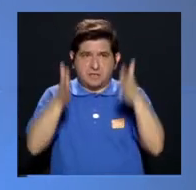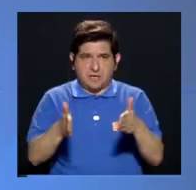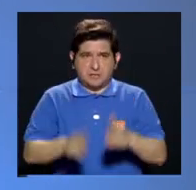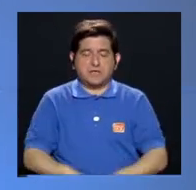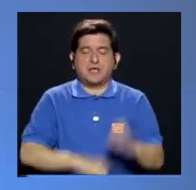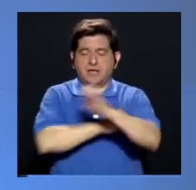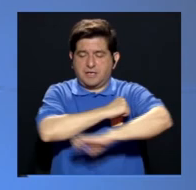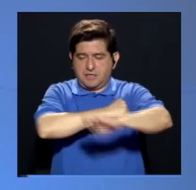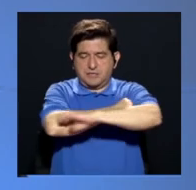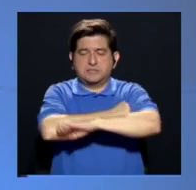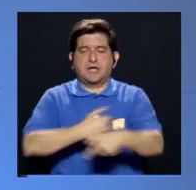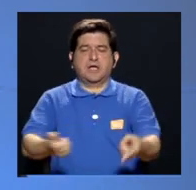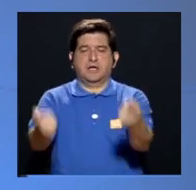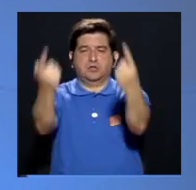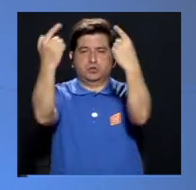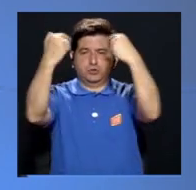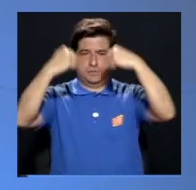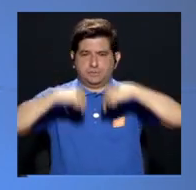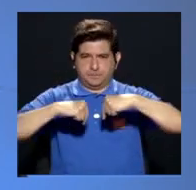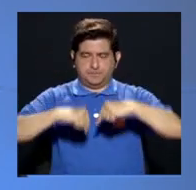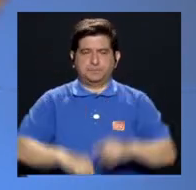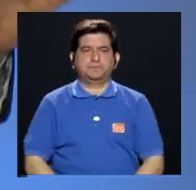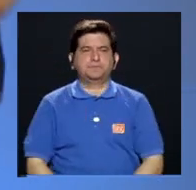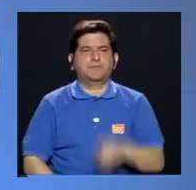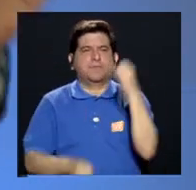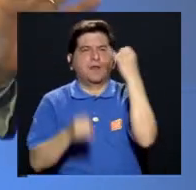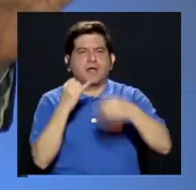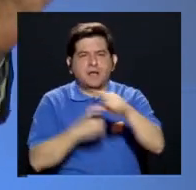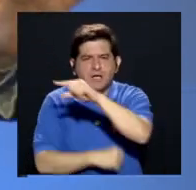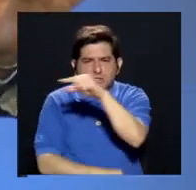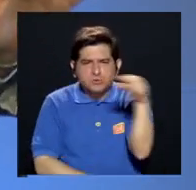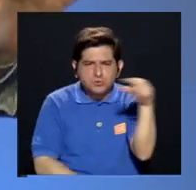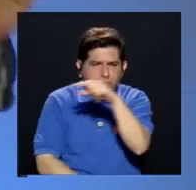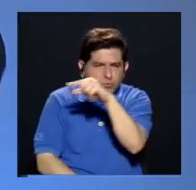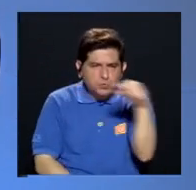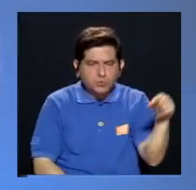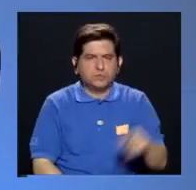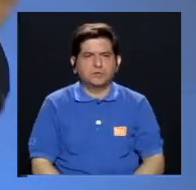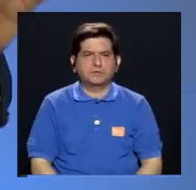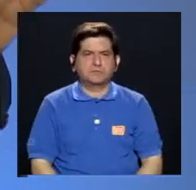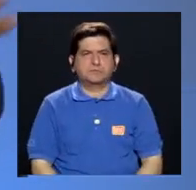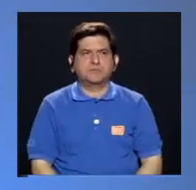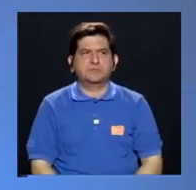estudiantes extranjeros. En las últimas semanas apenas,